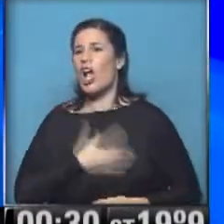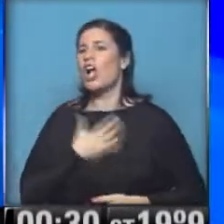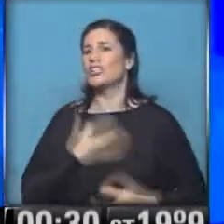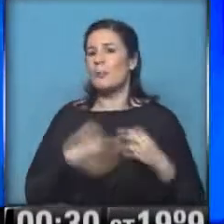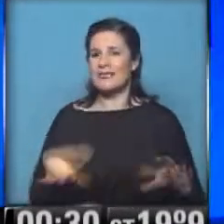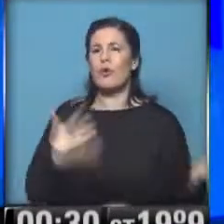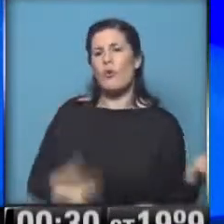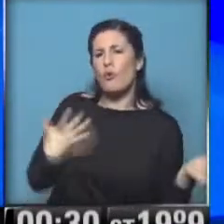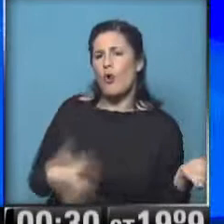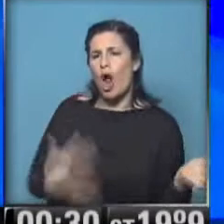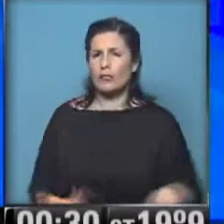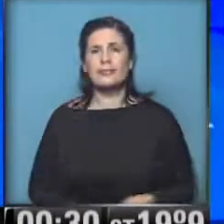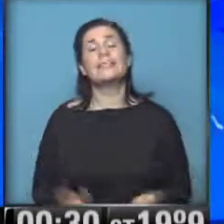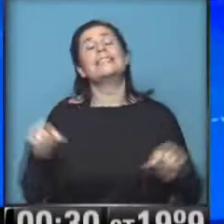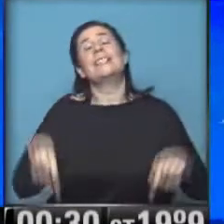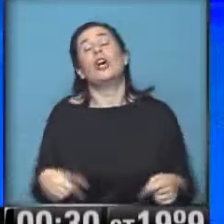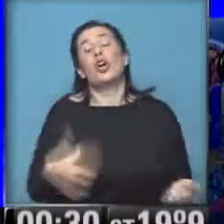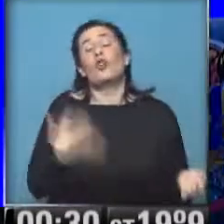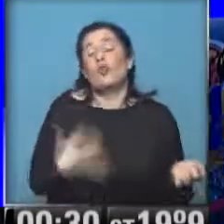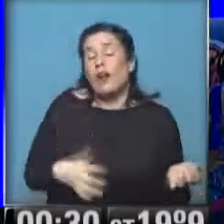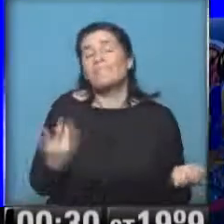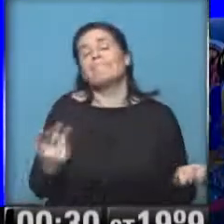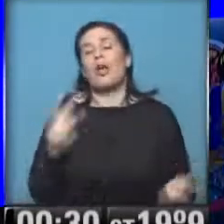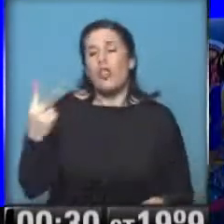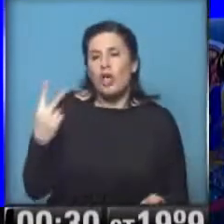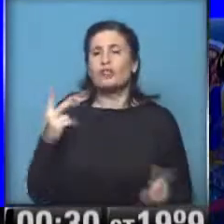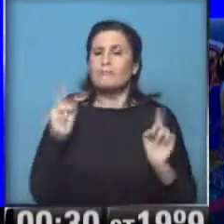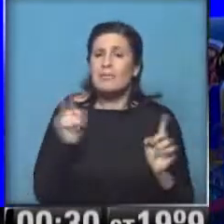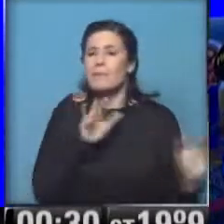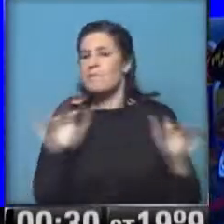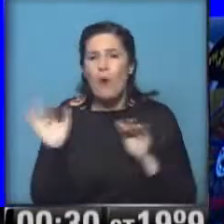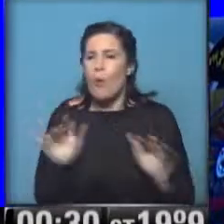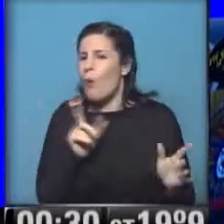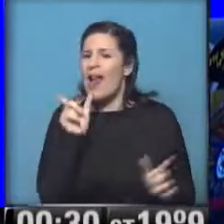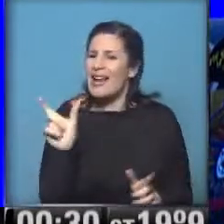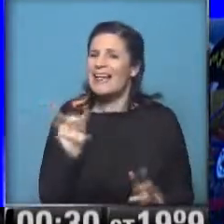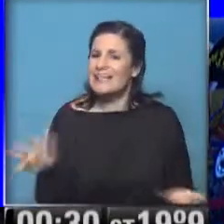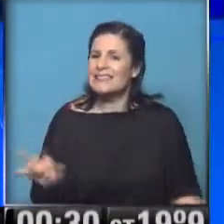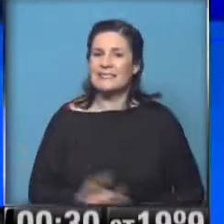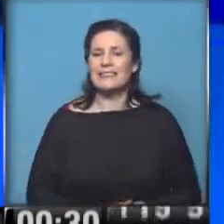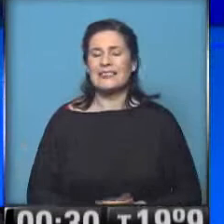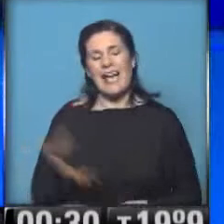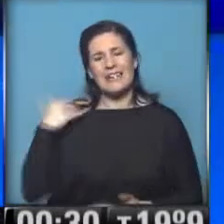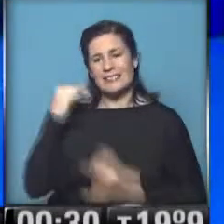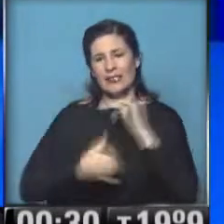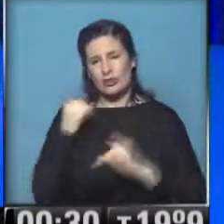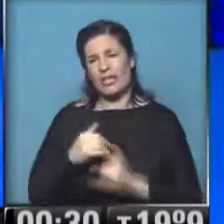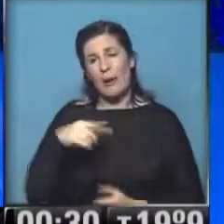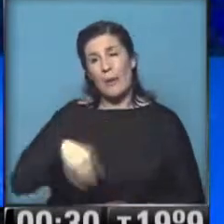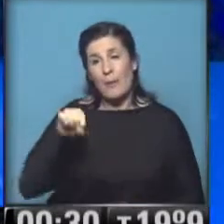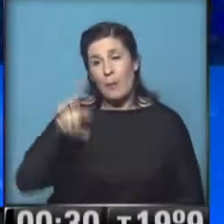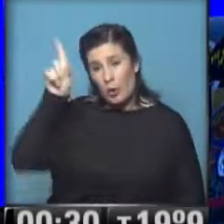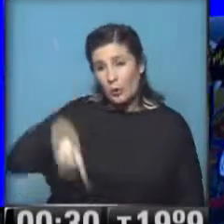rock. Sí, la verdad que hoy vamos a hablar de dos cosas que se contienen una a la otra. Como te adelantaba antes, en un ratito vamos a estar hablando con